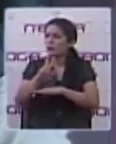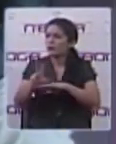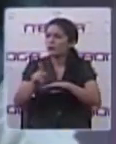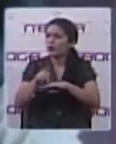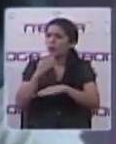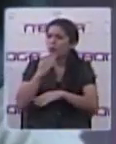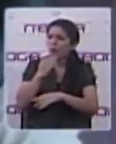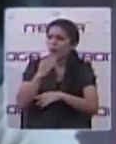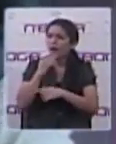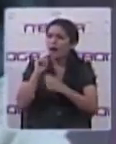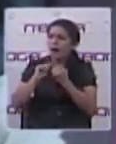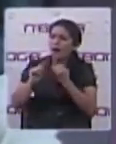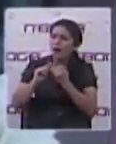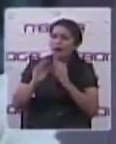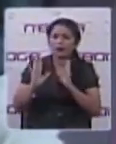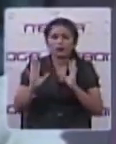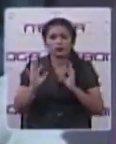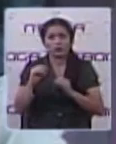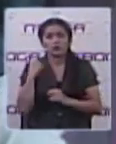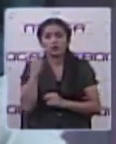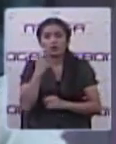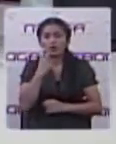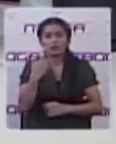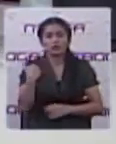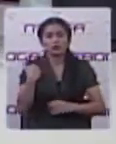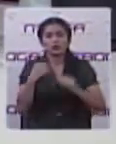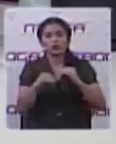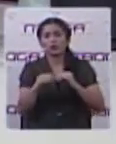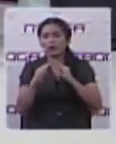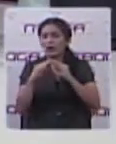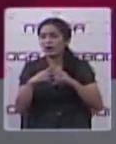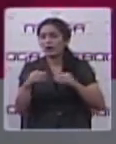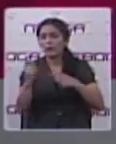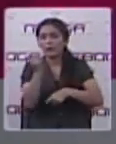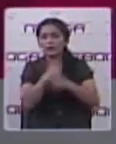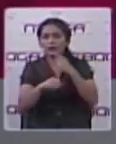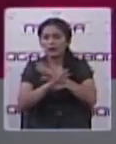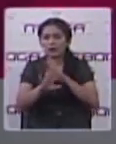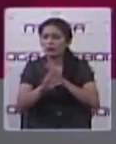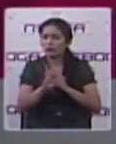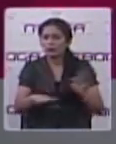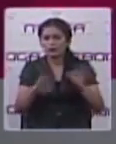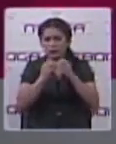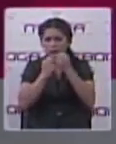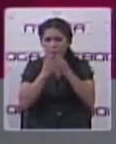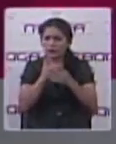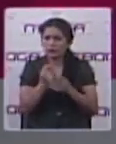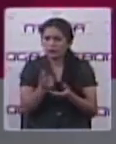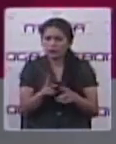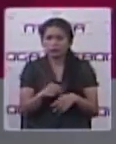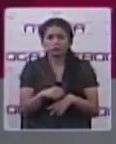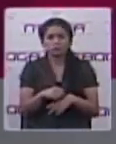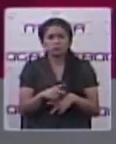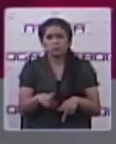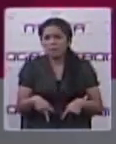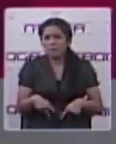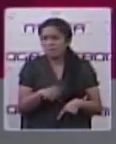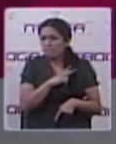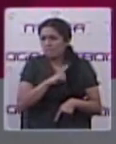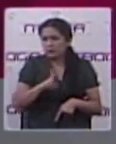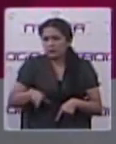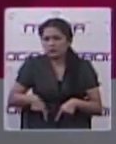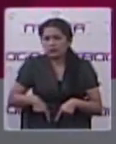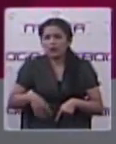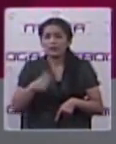solo poner propiedades. ¿Y qué tan efectivas son las redes sociales que publican ofertas, que linkean